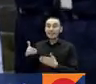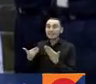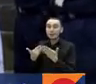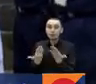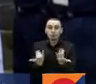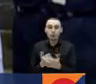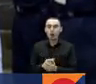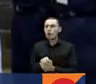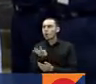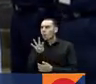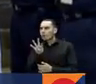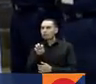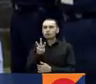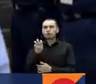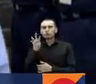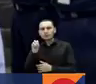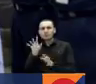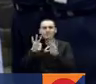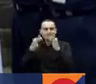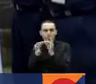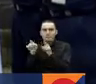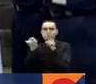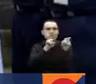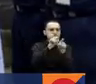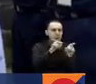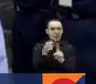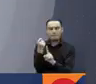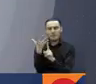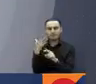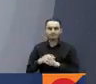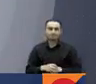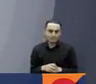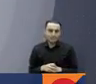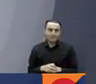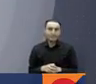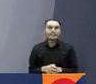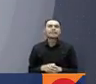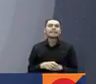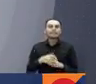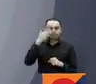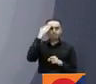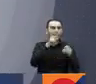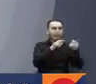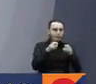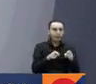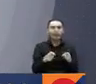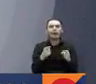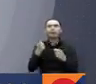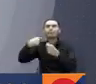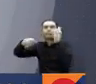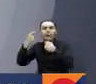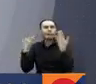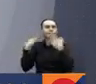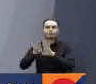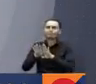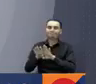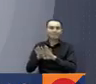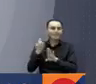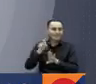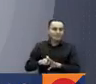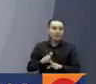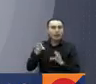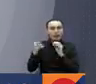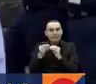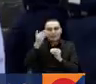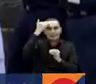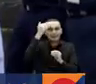480 familias se encuentran damnificadas y afectando muchos locales comerciales, así como el colapso